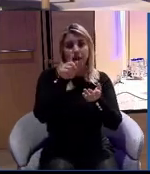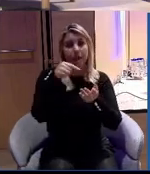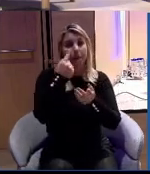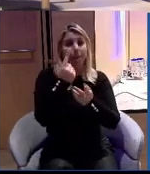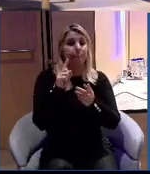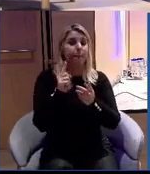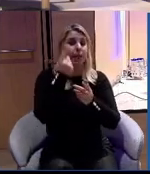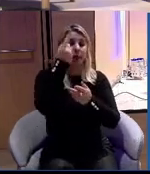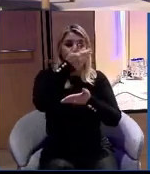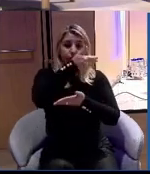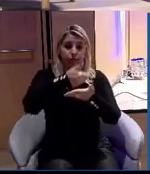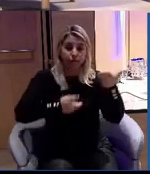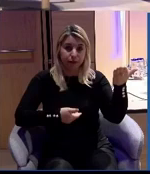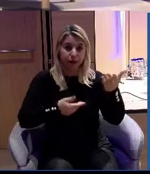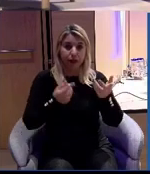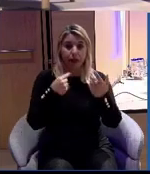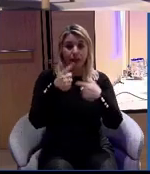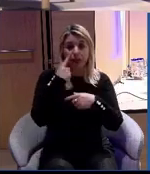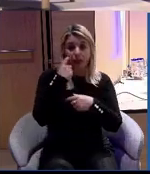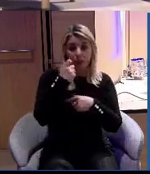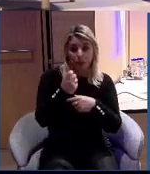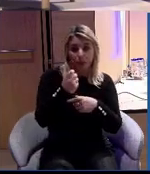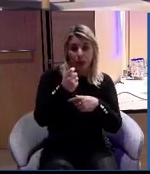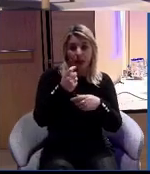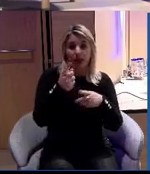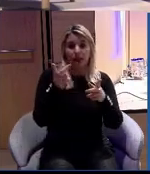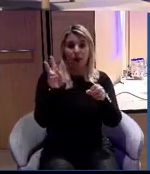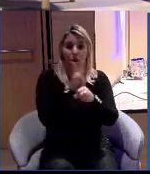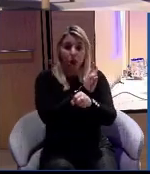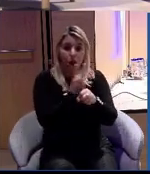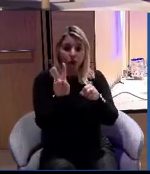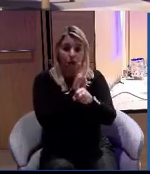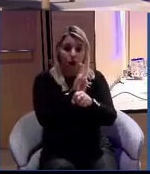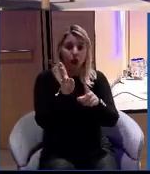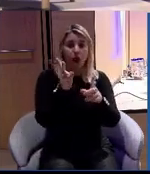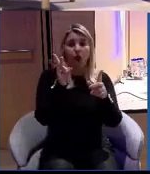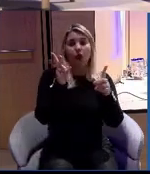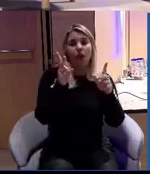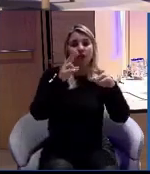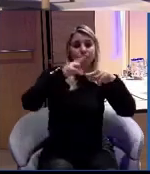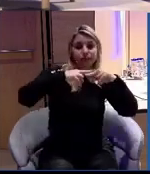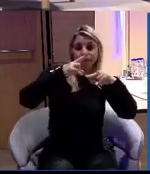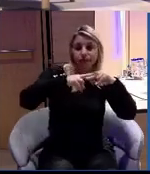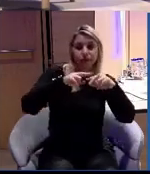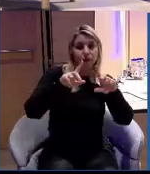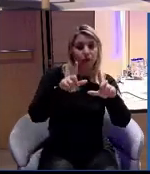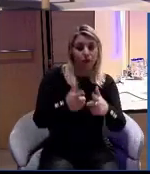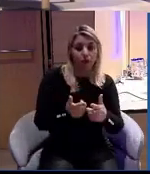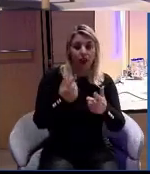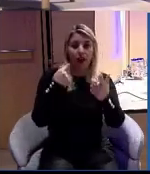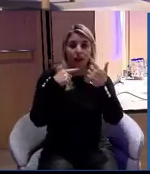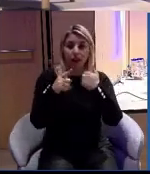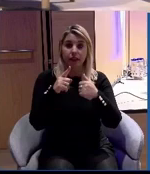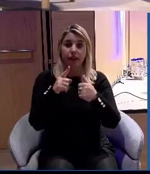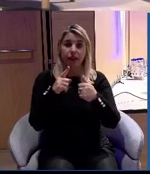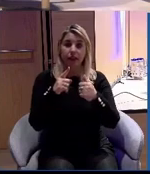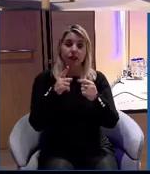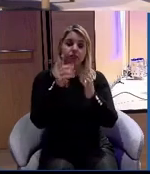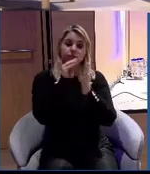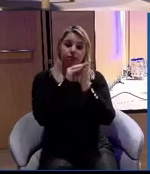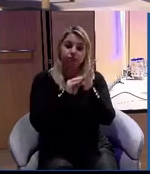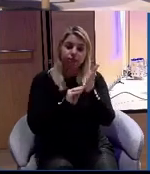hicimos donde encontrábamos que aparte no había una regulación de redes sociales no había un desglose en en las rendiciones de financiamiento